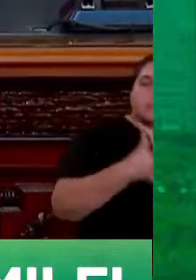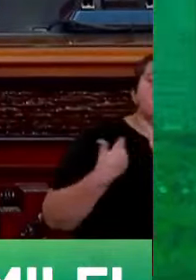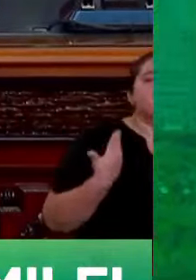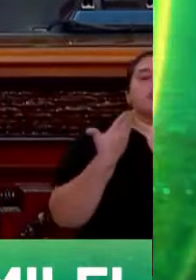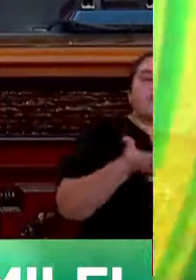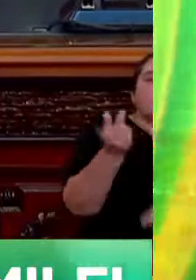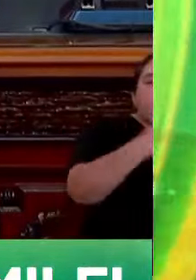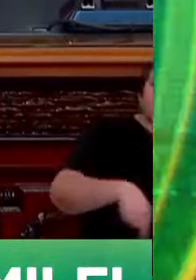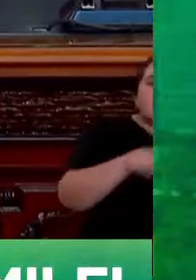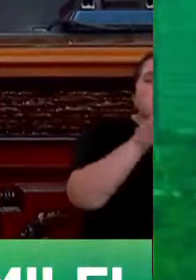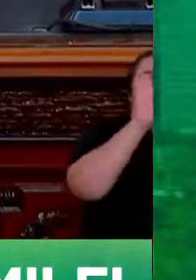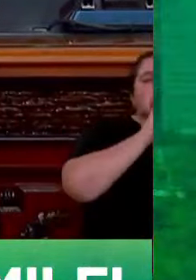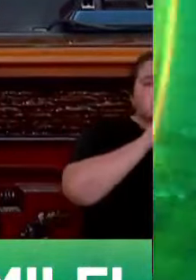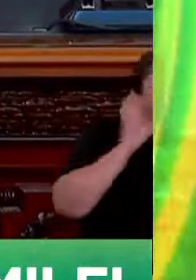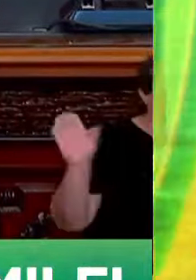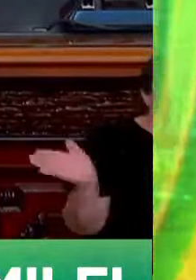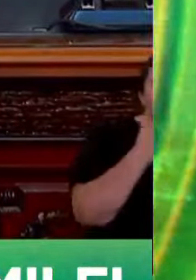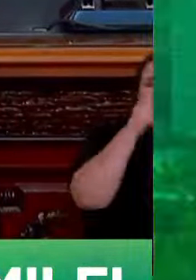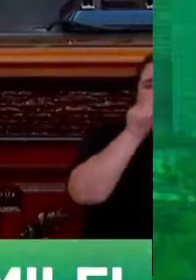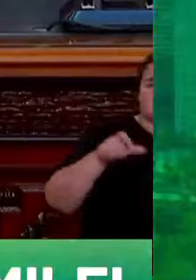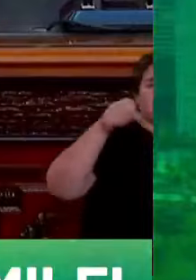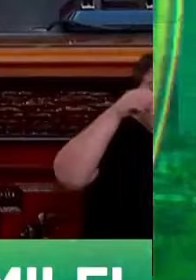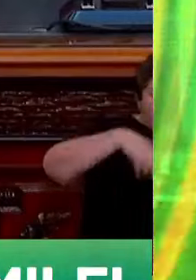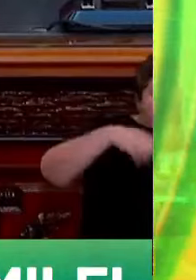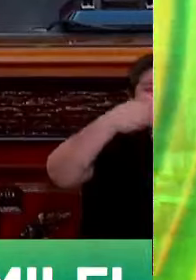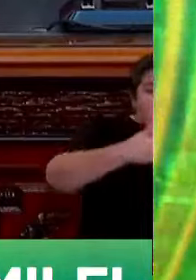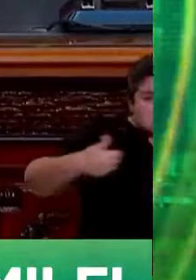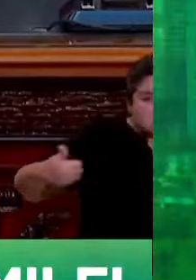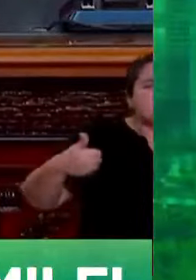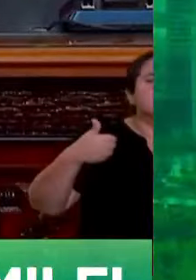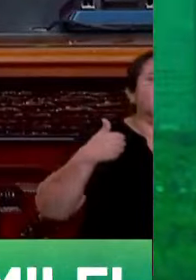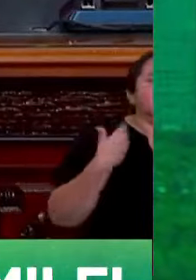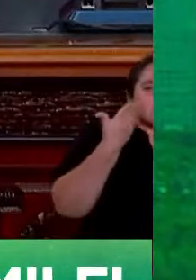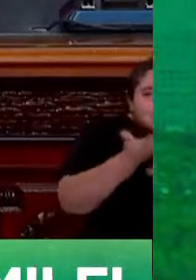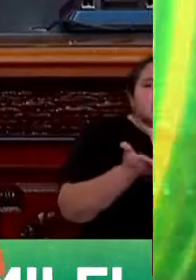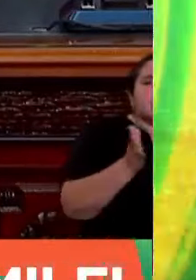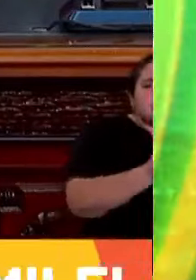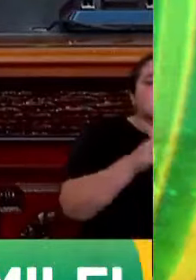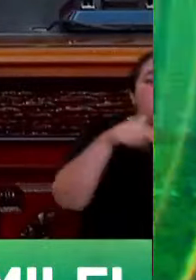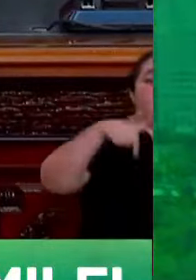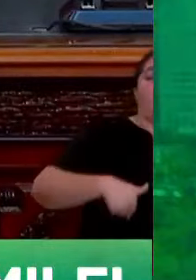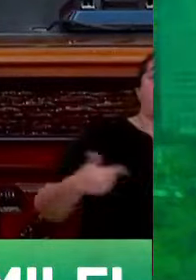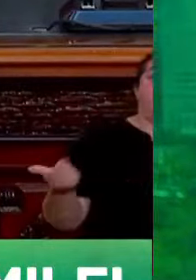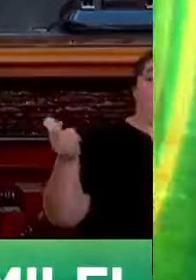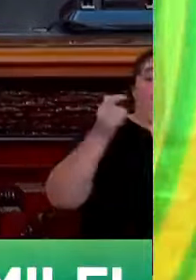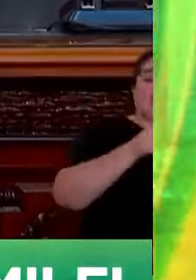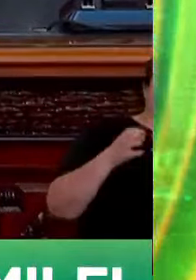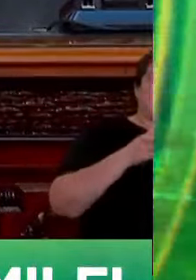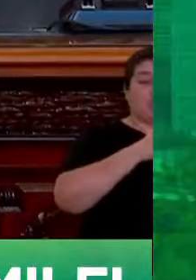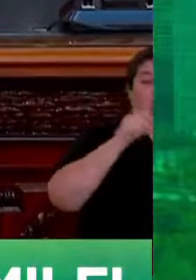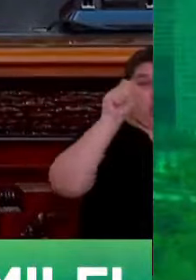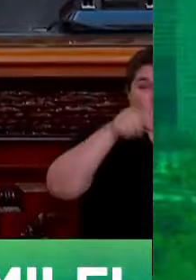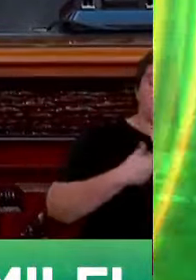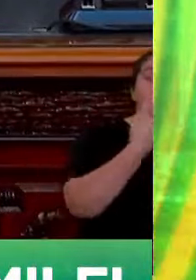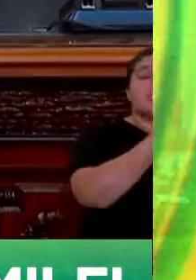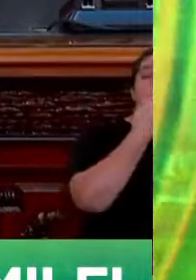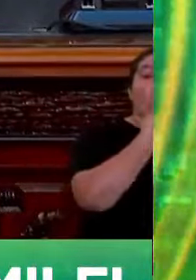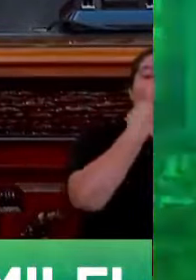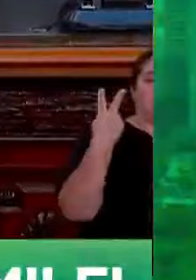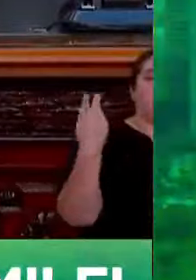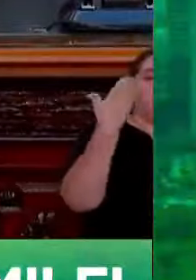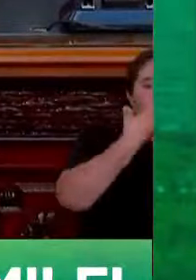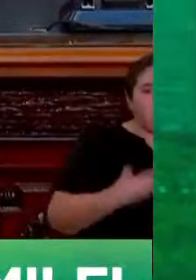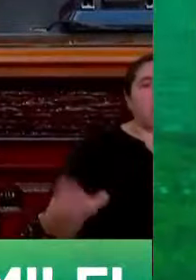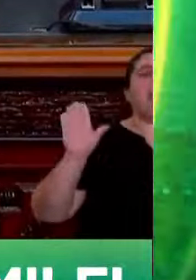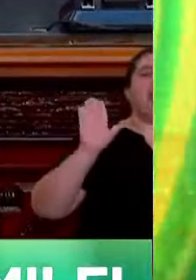nosotros lo hicimos previo al discurso, invitando al presidente de la Nación a un pacto